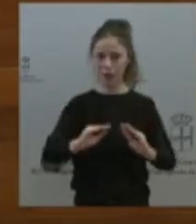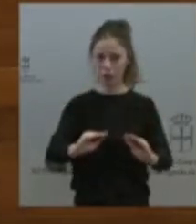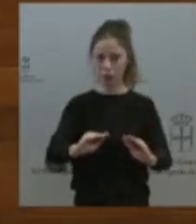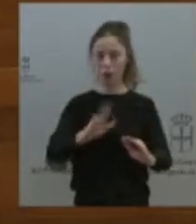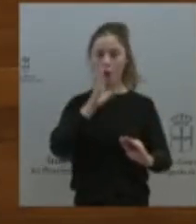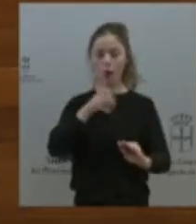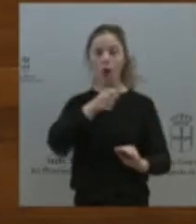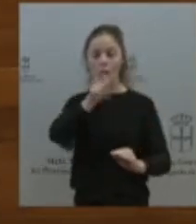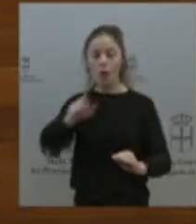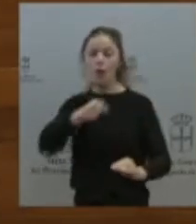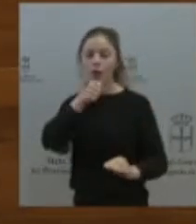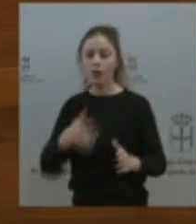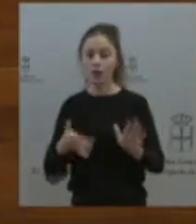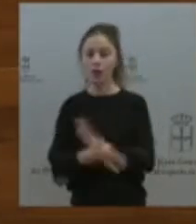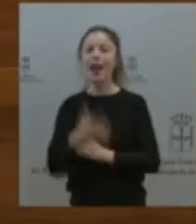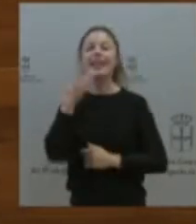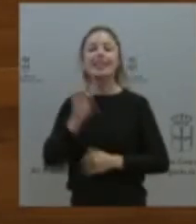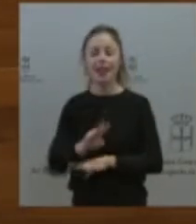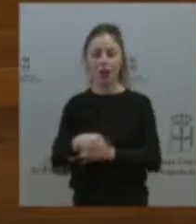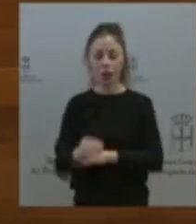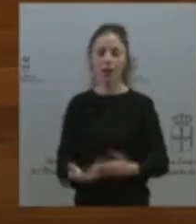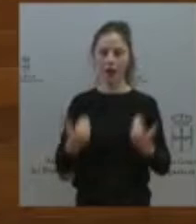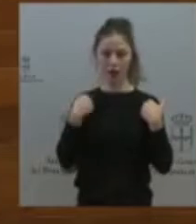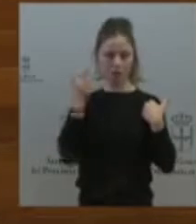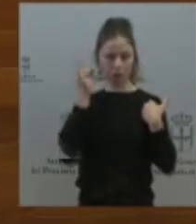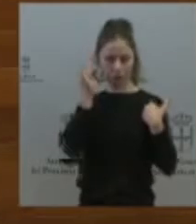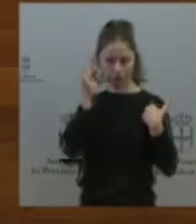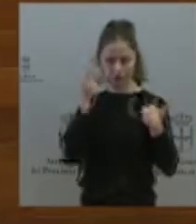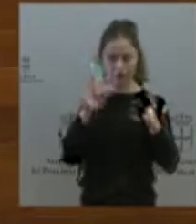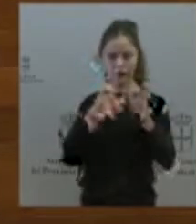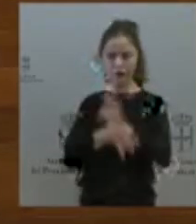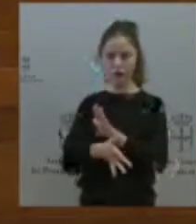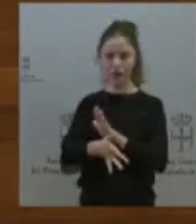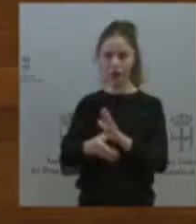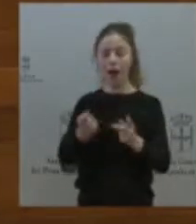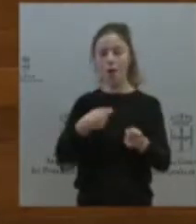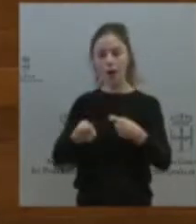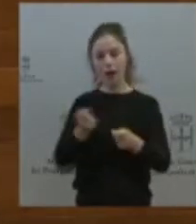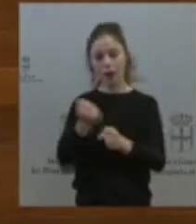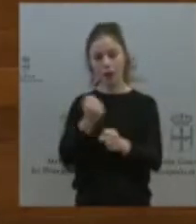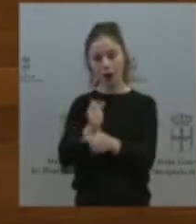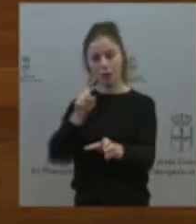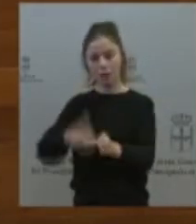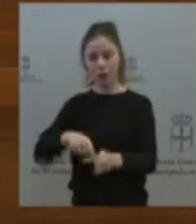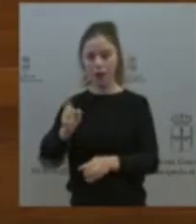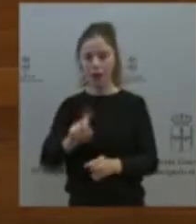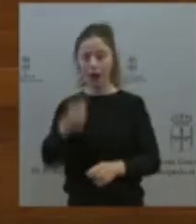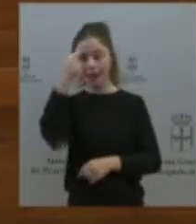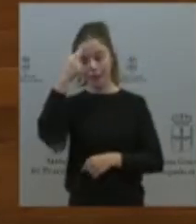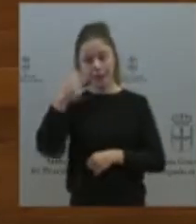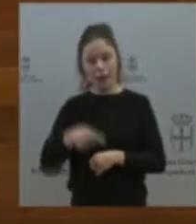Eso provoca efectos de salida al mercado laboral y eso está relacionado también con que tenemos peores